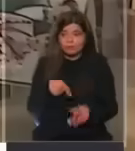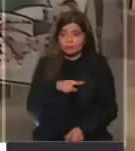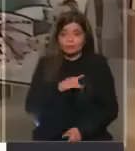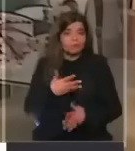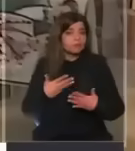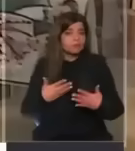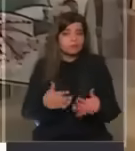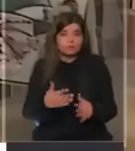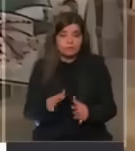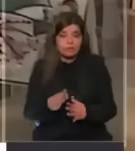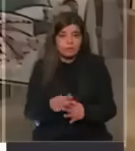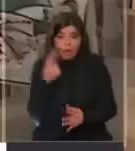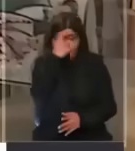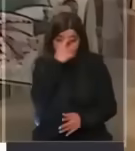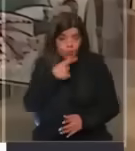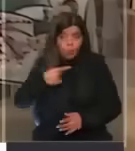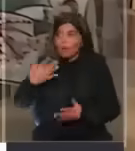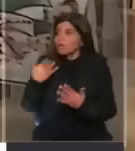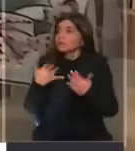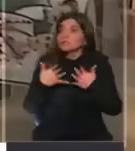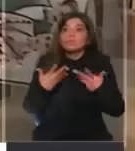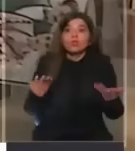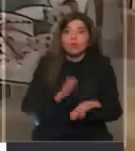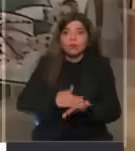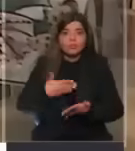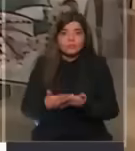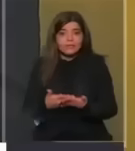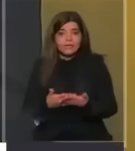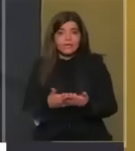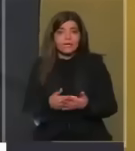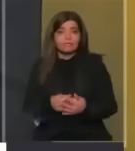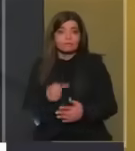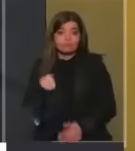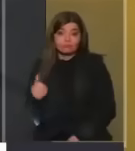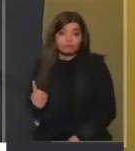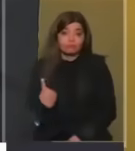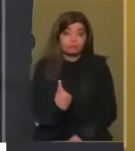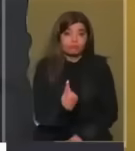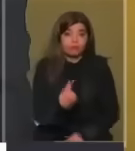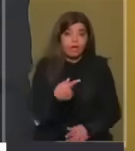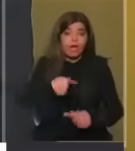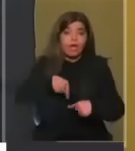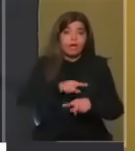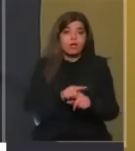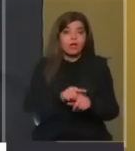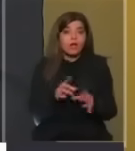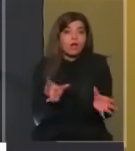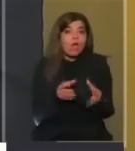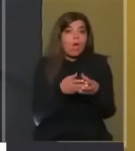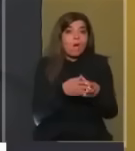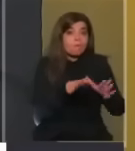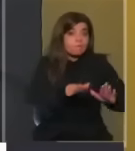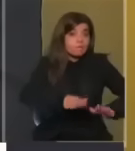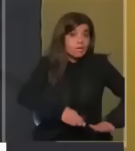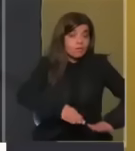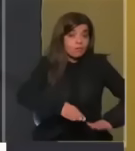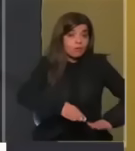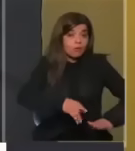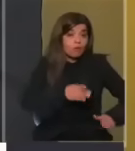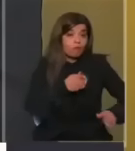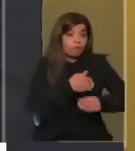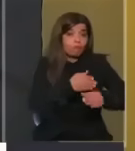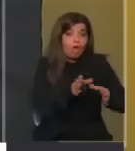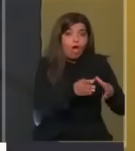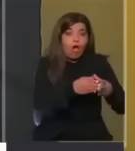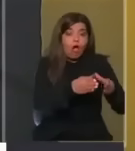inmediatamente a preocuparse por nosotros. A nuestro primer punto de llegada después de esto fue la misma tribu de los Mursi. Llegamos donde la